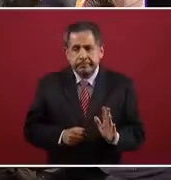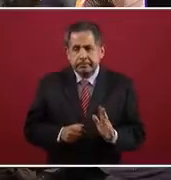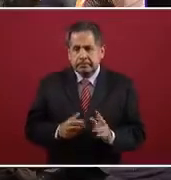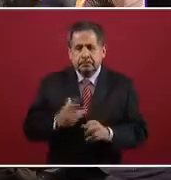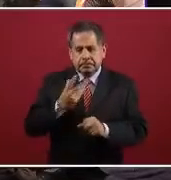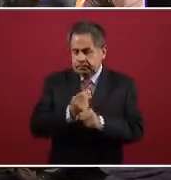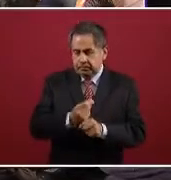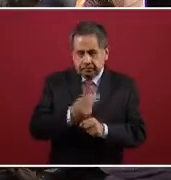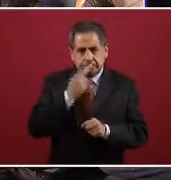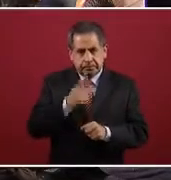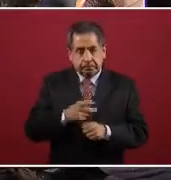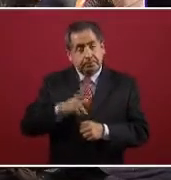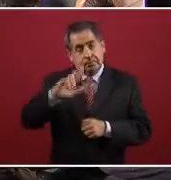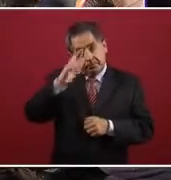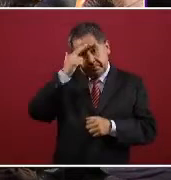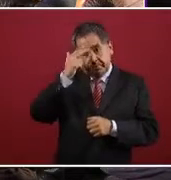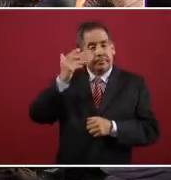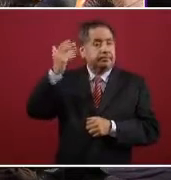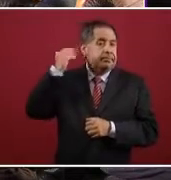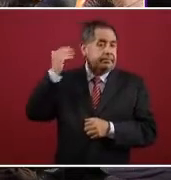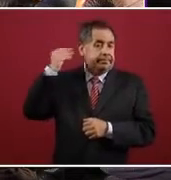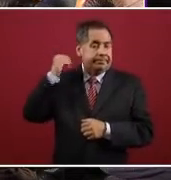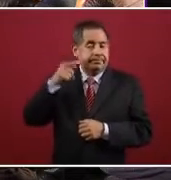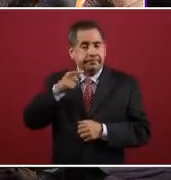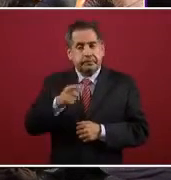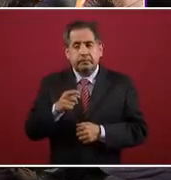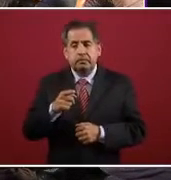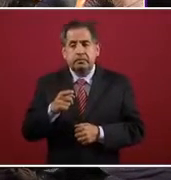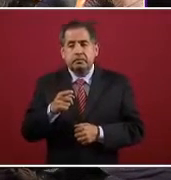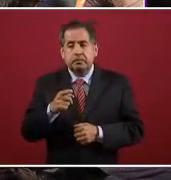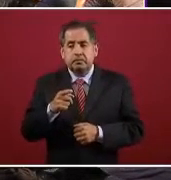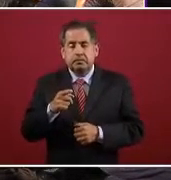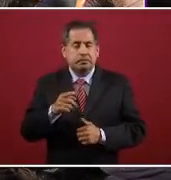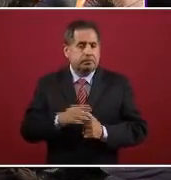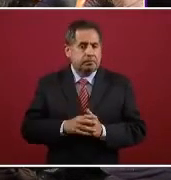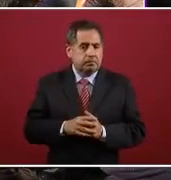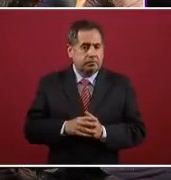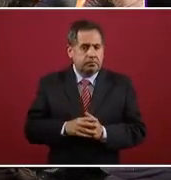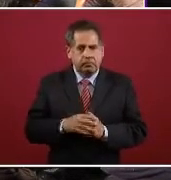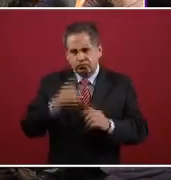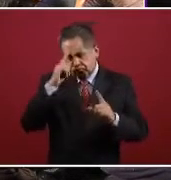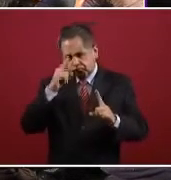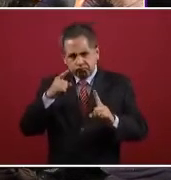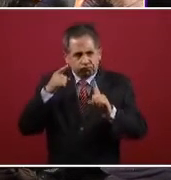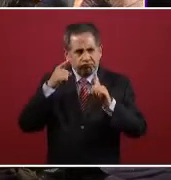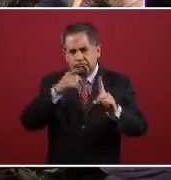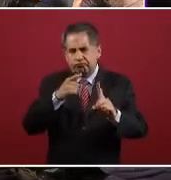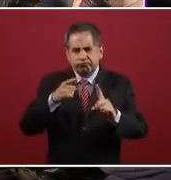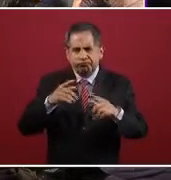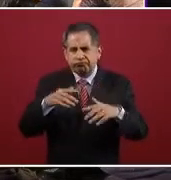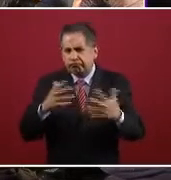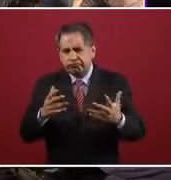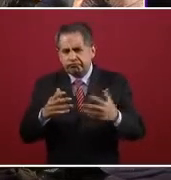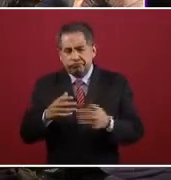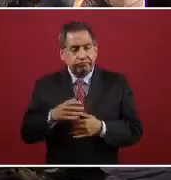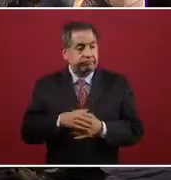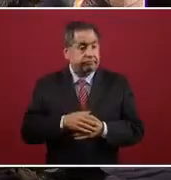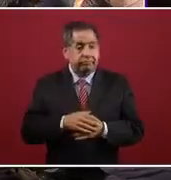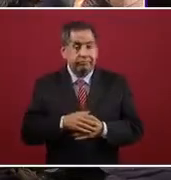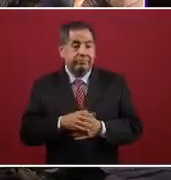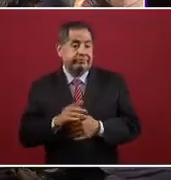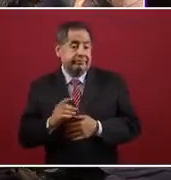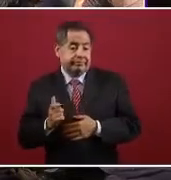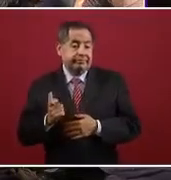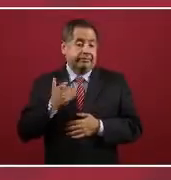Recuerden ustedes que el propósito de los que se sentían dueños